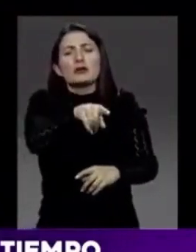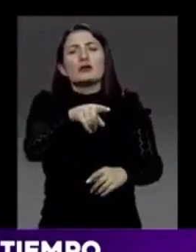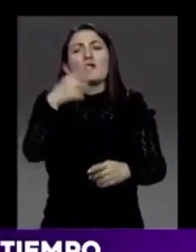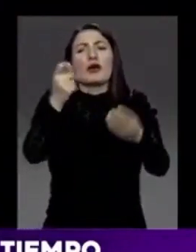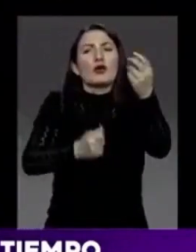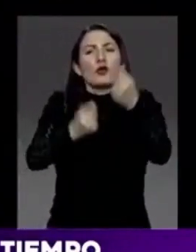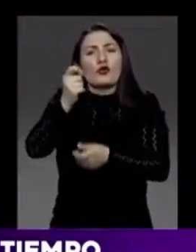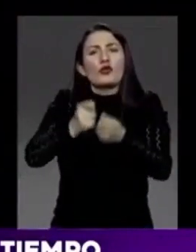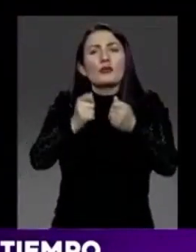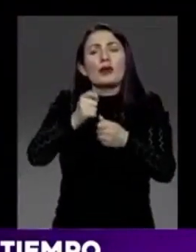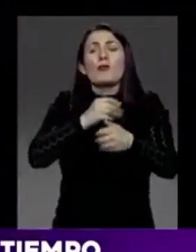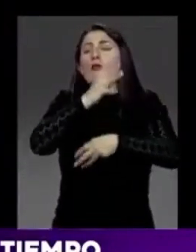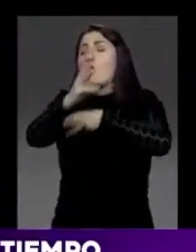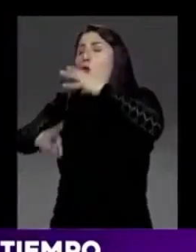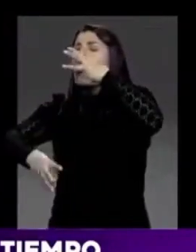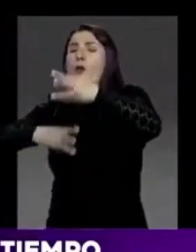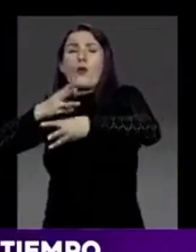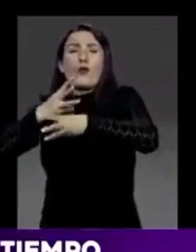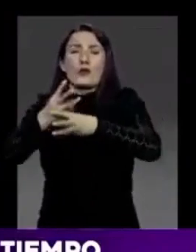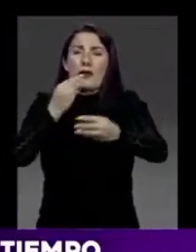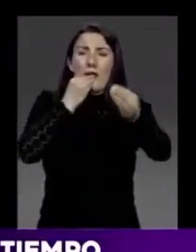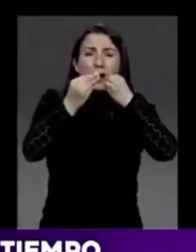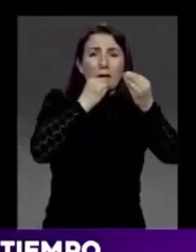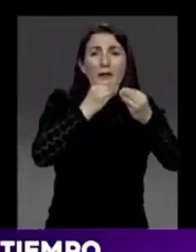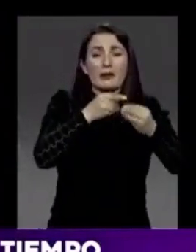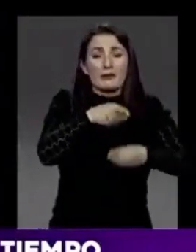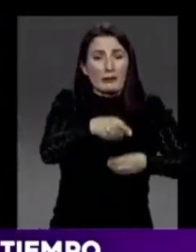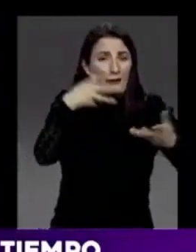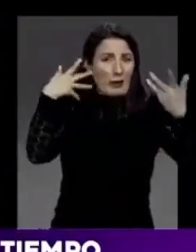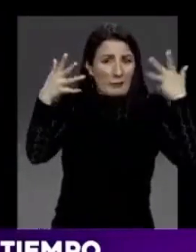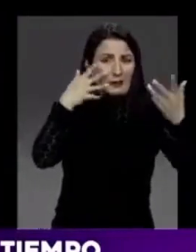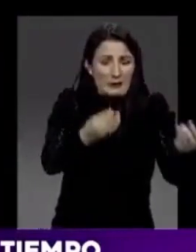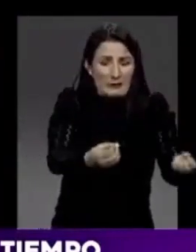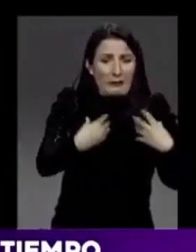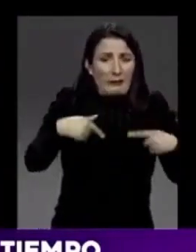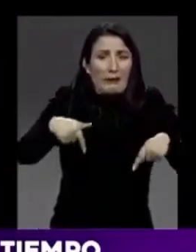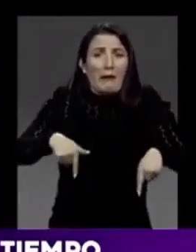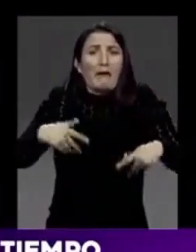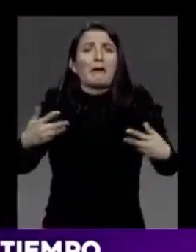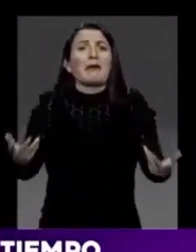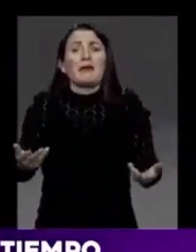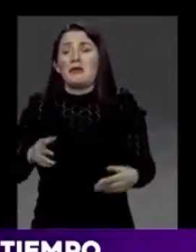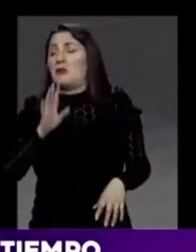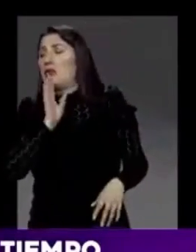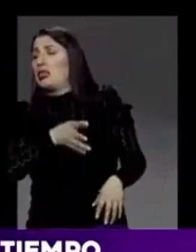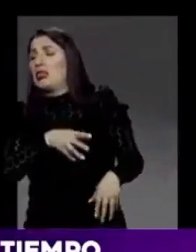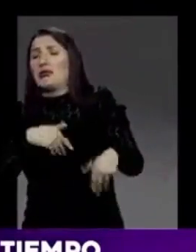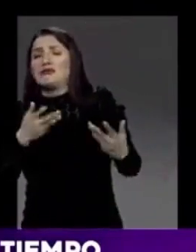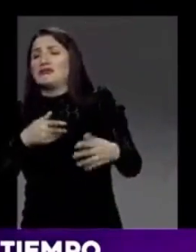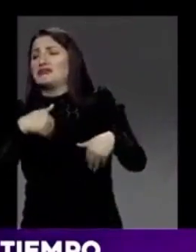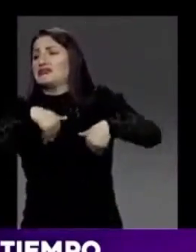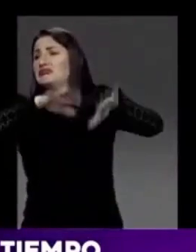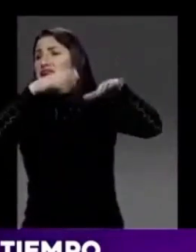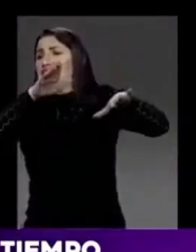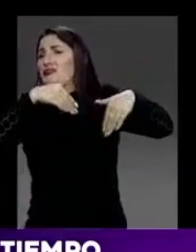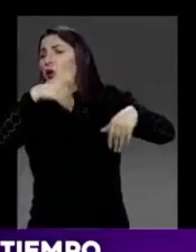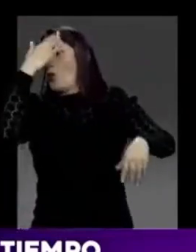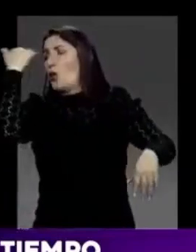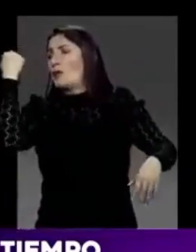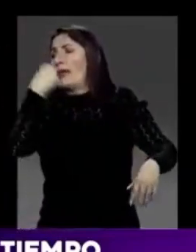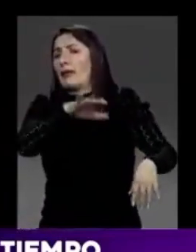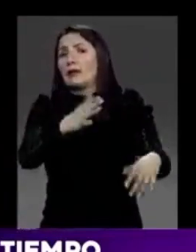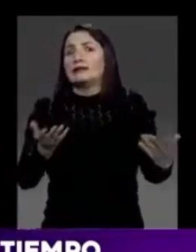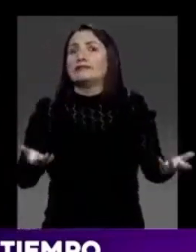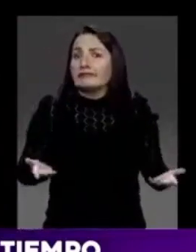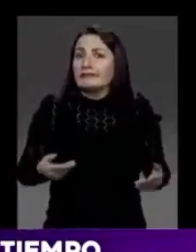economía a nivel mundial a nivel de alimentos depende la economía campesina - aquí aquí no le damos la relevancia aquí la tenemos que volver a dar lo